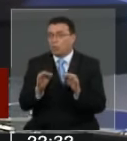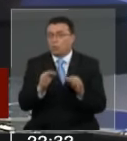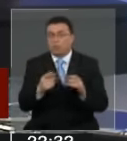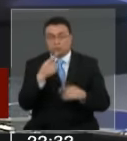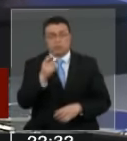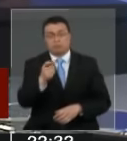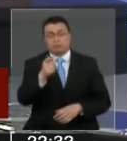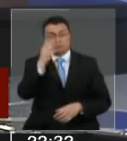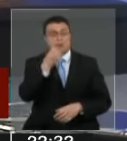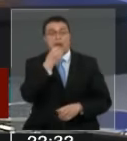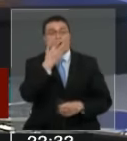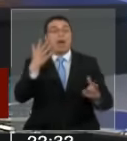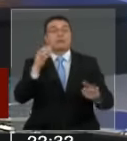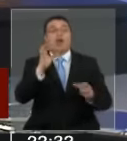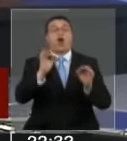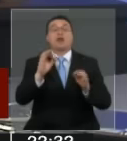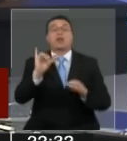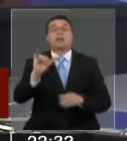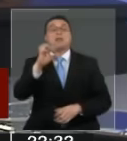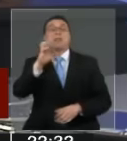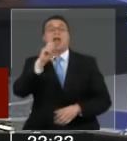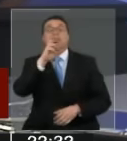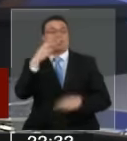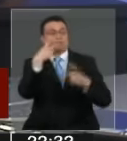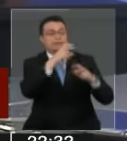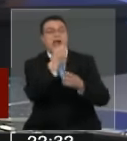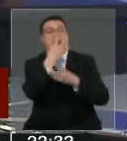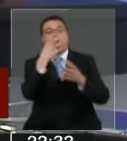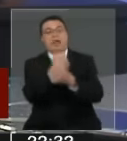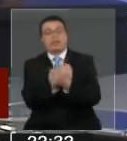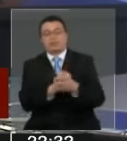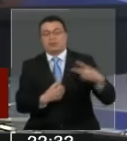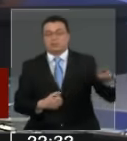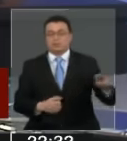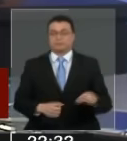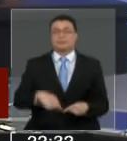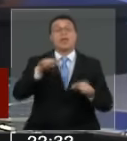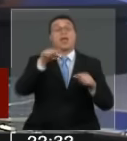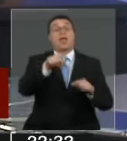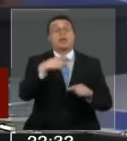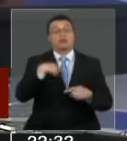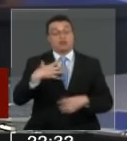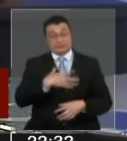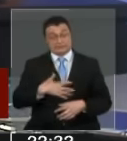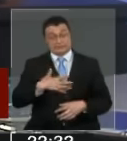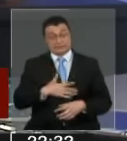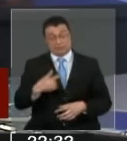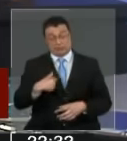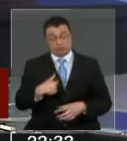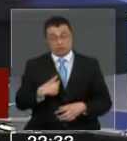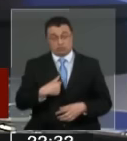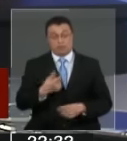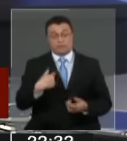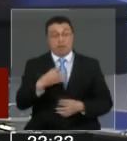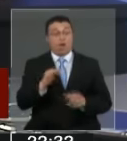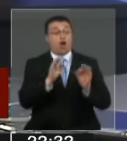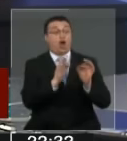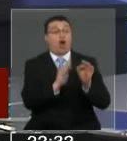Orden y Patria. No me emociones tanto. Cuando tú hablas tanto de orden, yo siento que el tema del